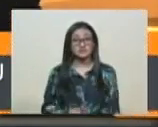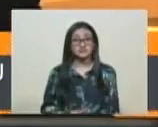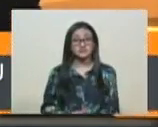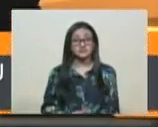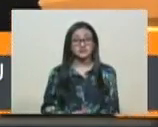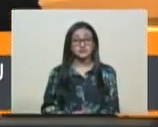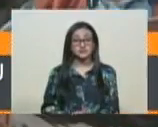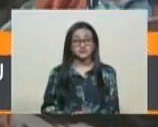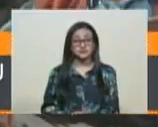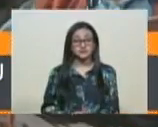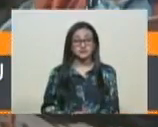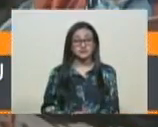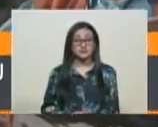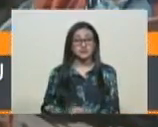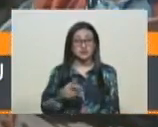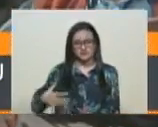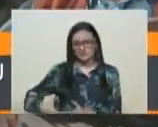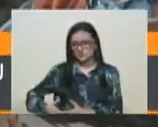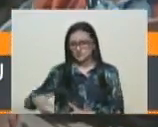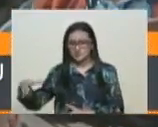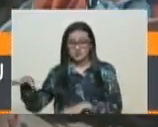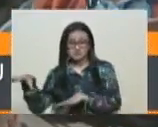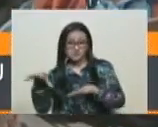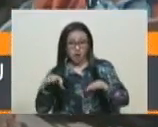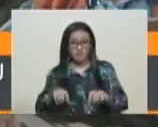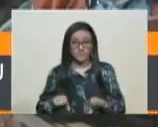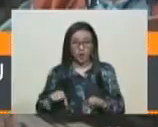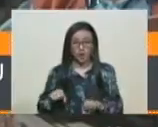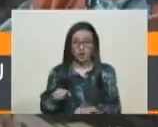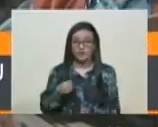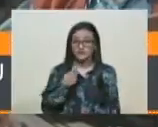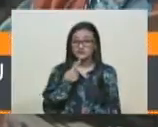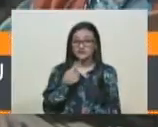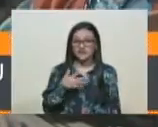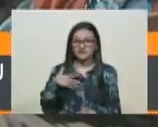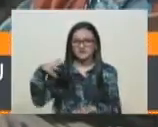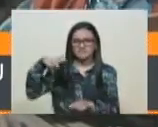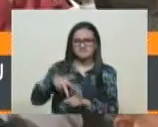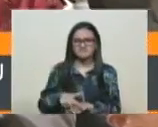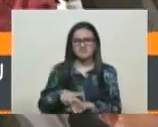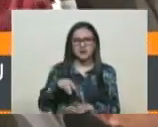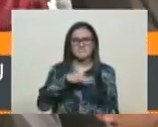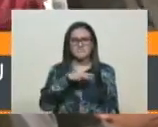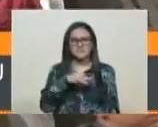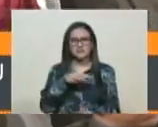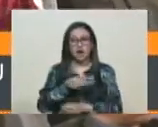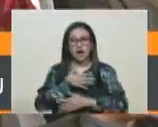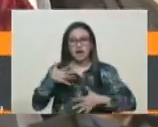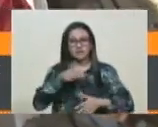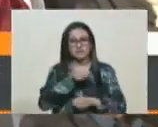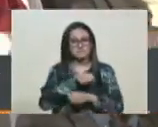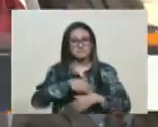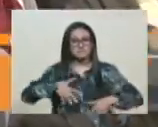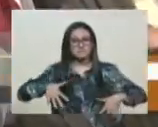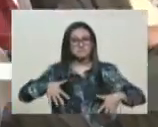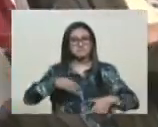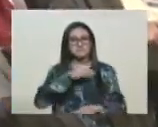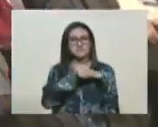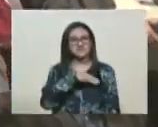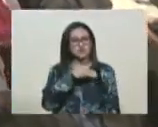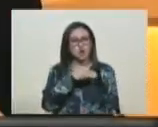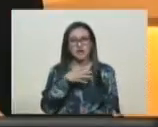al Parlamento venezolano, lo primero que pretendió fue derogar las misiones y las grandes misiones. Hoy con